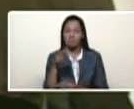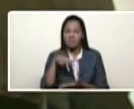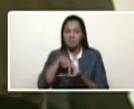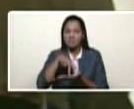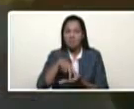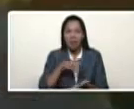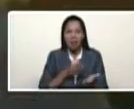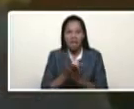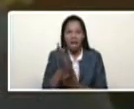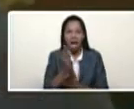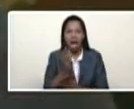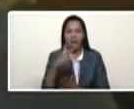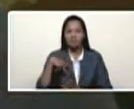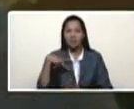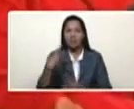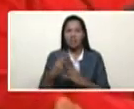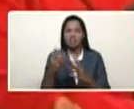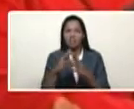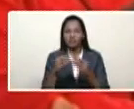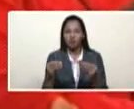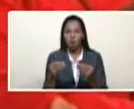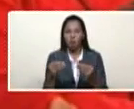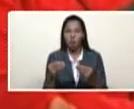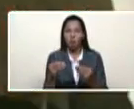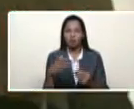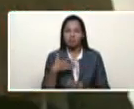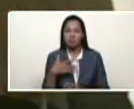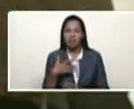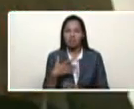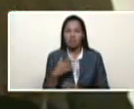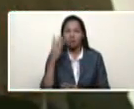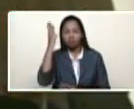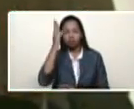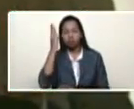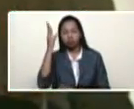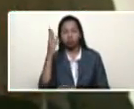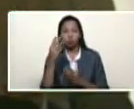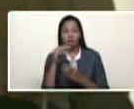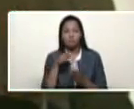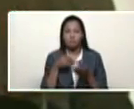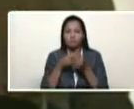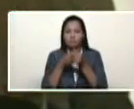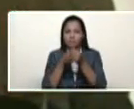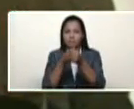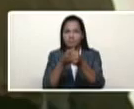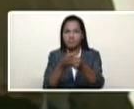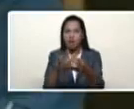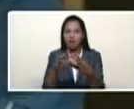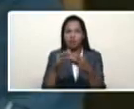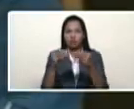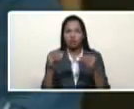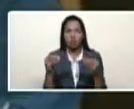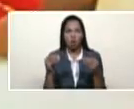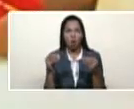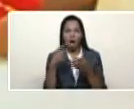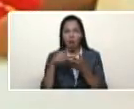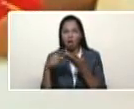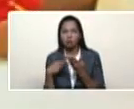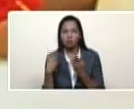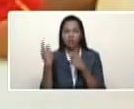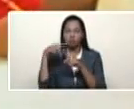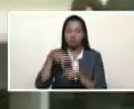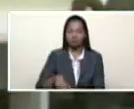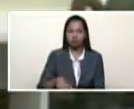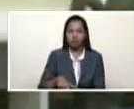leal, valiente y de enorme sabiduría con que ustedes han conducido la resolución y la derrota